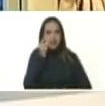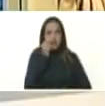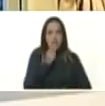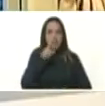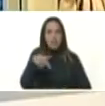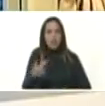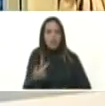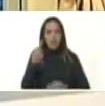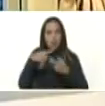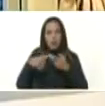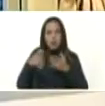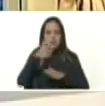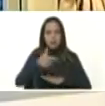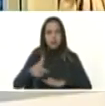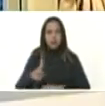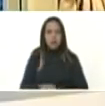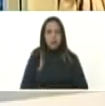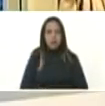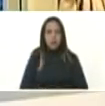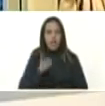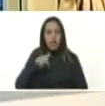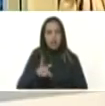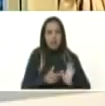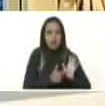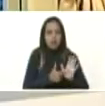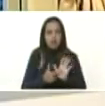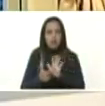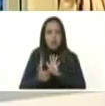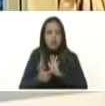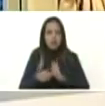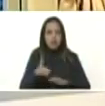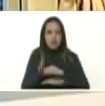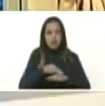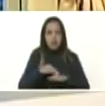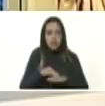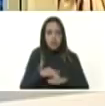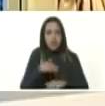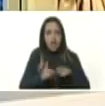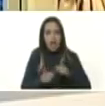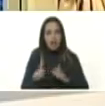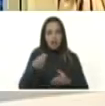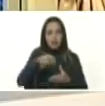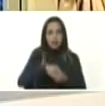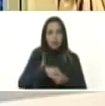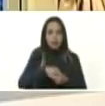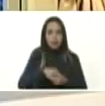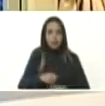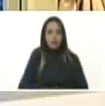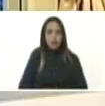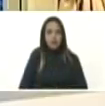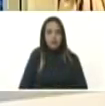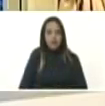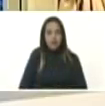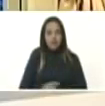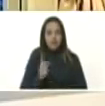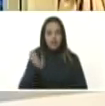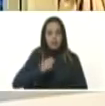demás. Aquí también me está mostrando el ministro Castro Soteldo algo que vamos a integrar a partir del mes de